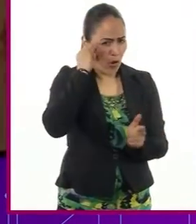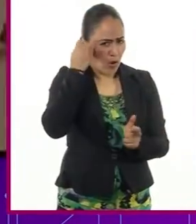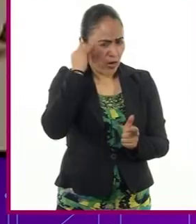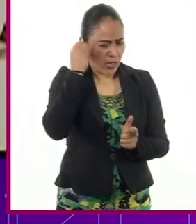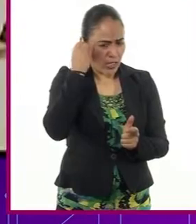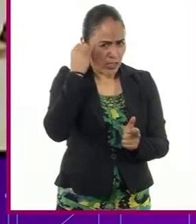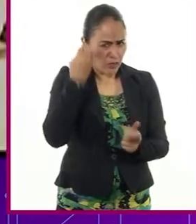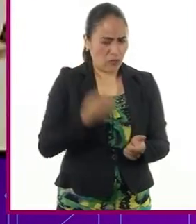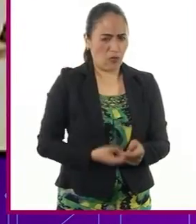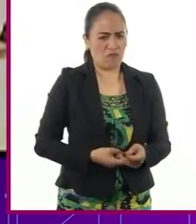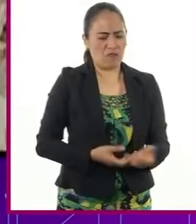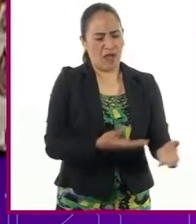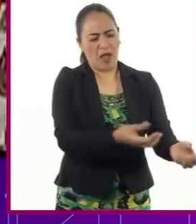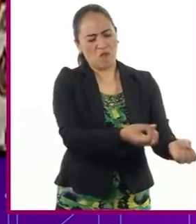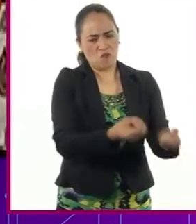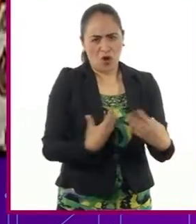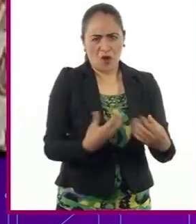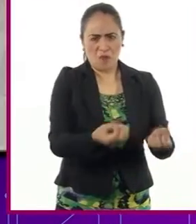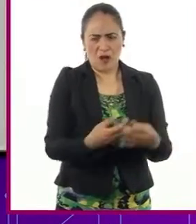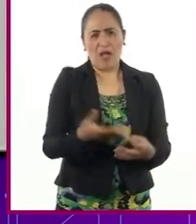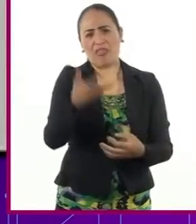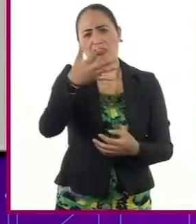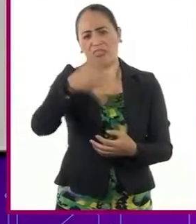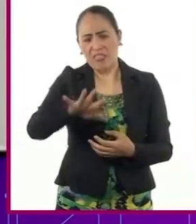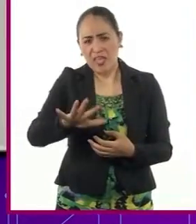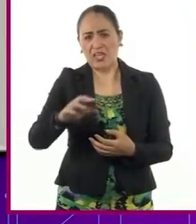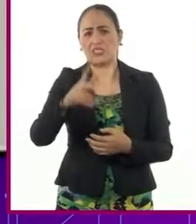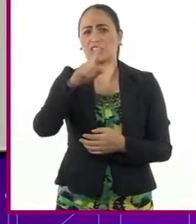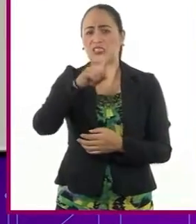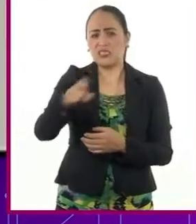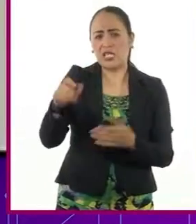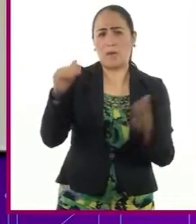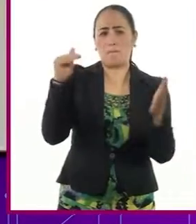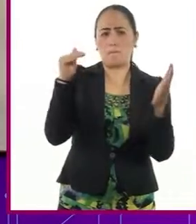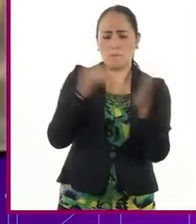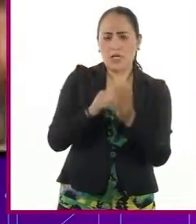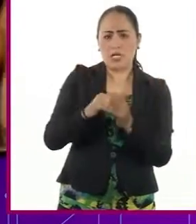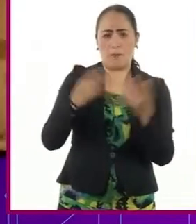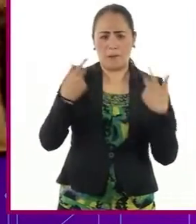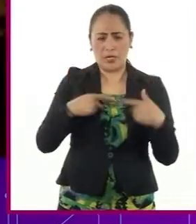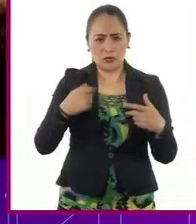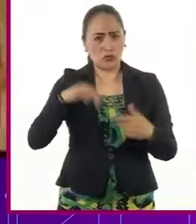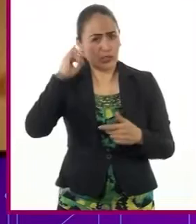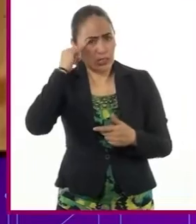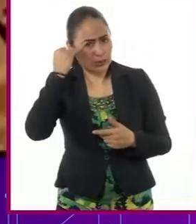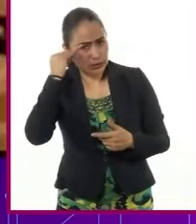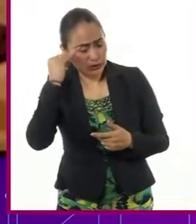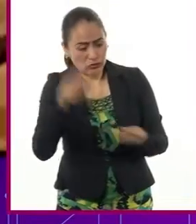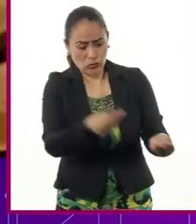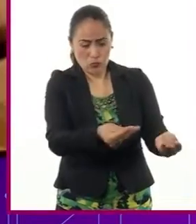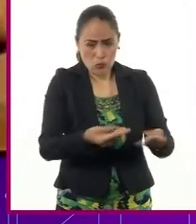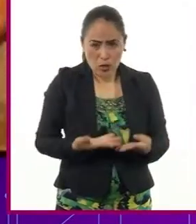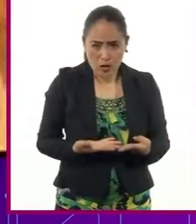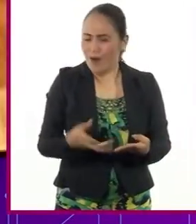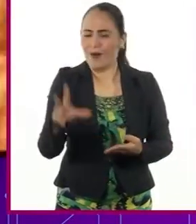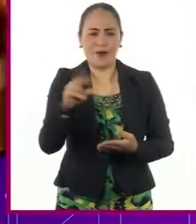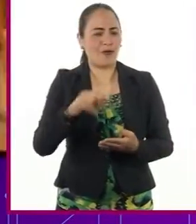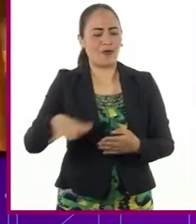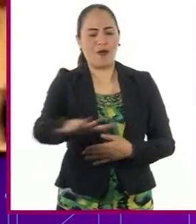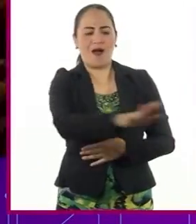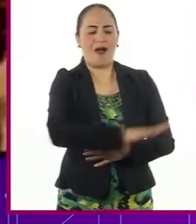es que recibieran 10 indios, 100 indios, 1000 indios, no. Lo que recibían era un señorío